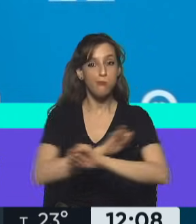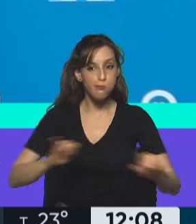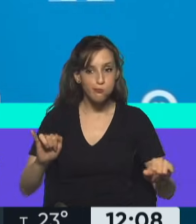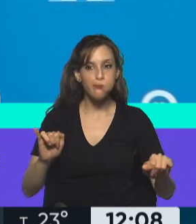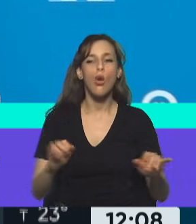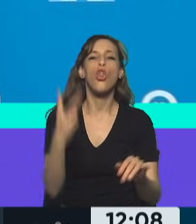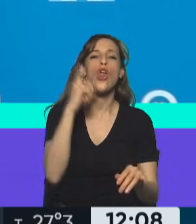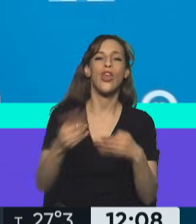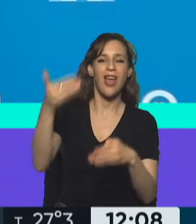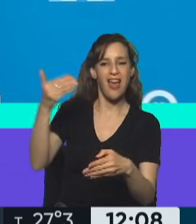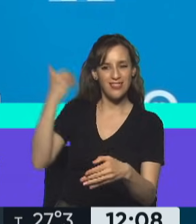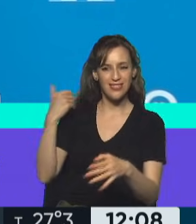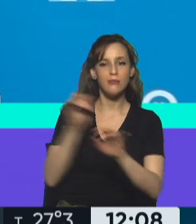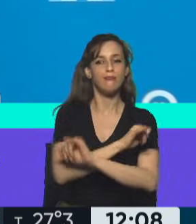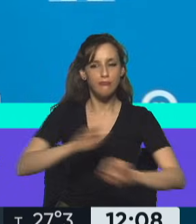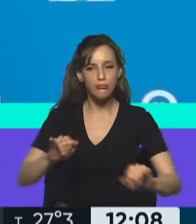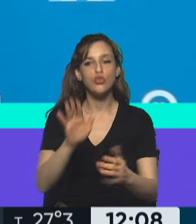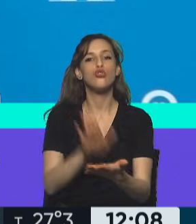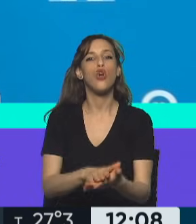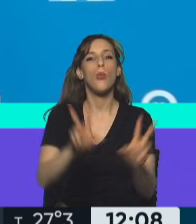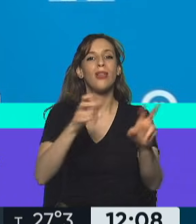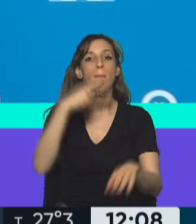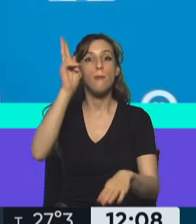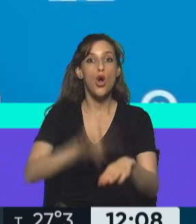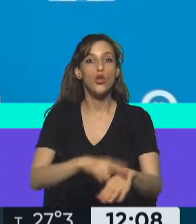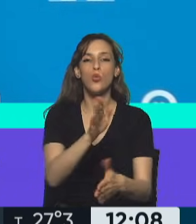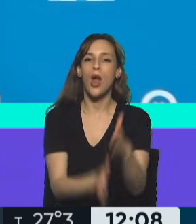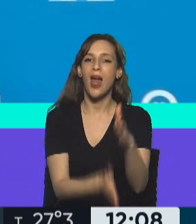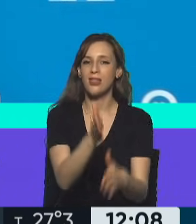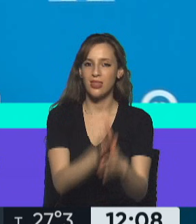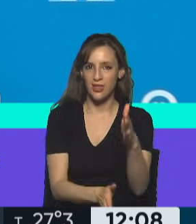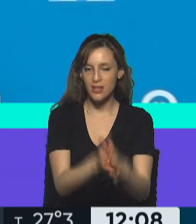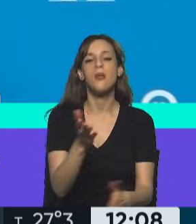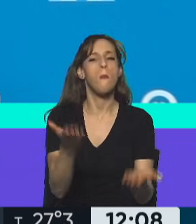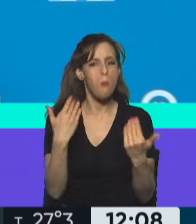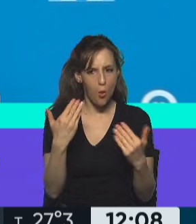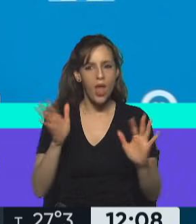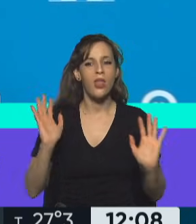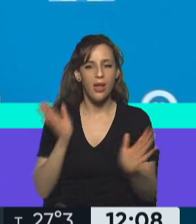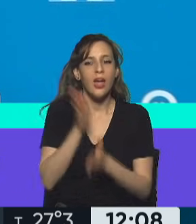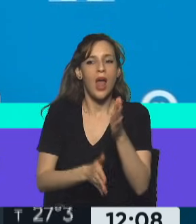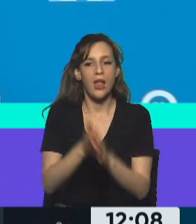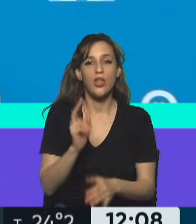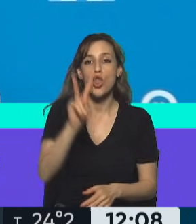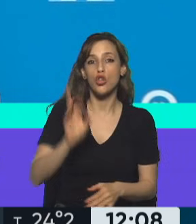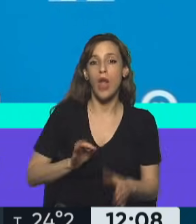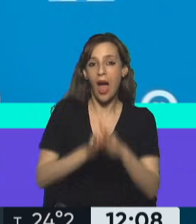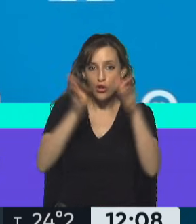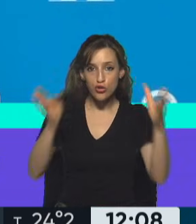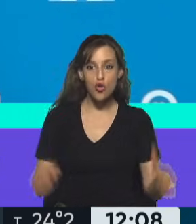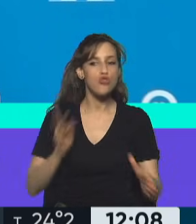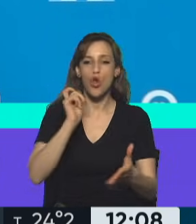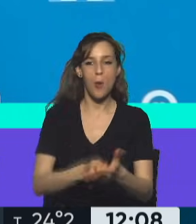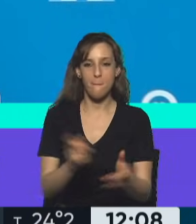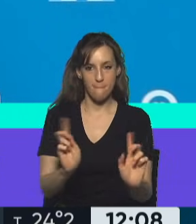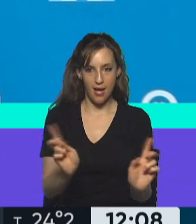respecto, anteayer se anunció con respecto al monotributo gratis, que van a poder inscribirse en el monotributo sin tener que pagar durante 2 años, como una manera de